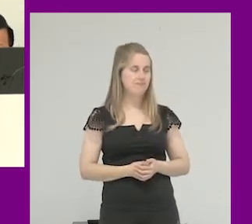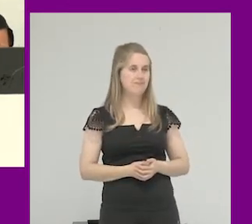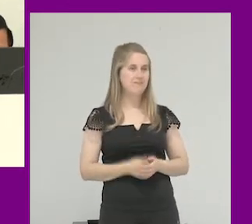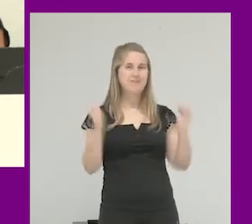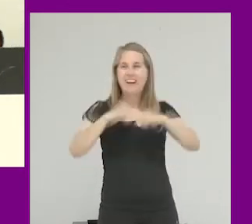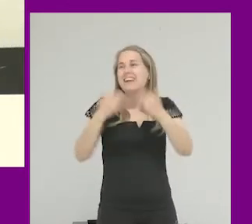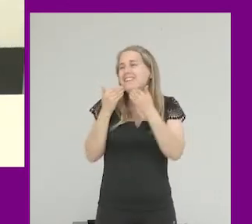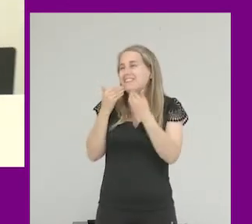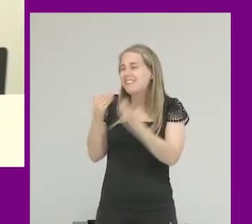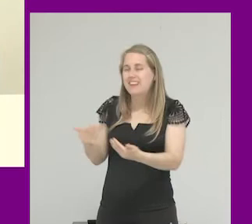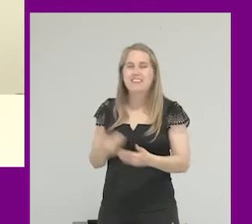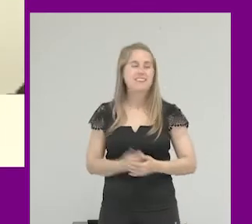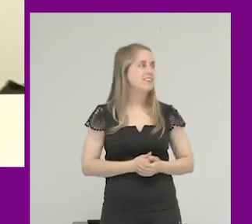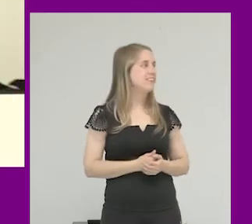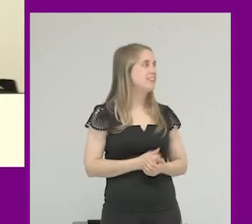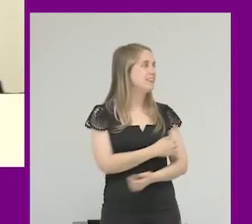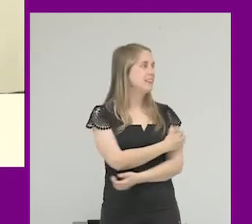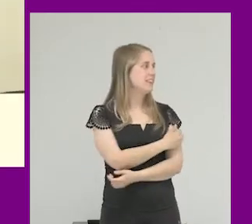pues me casco.